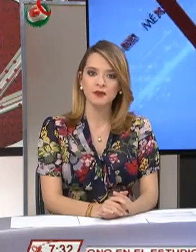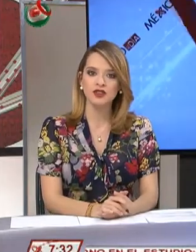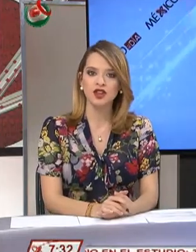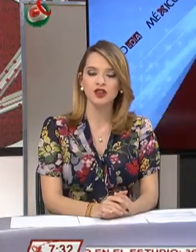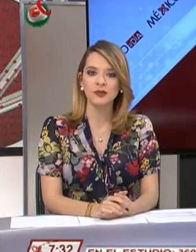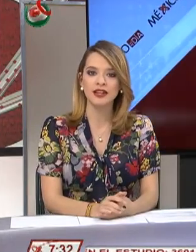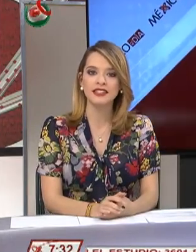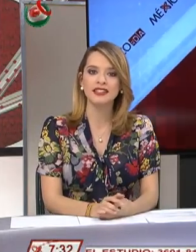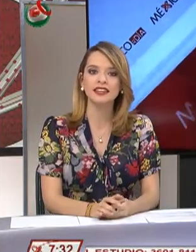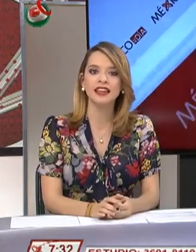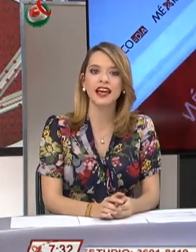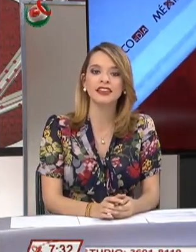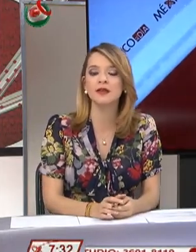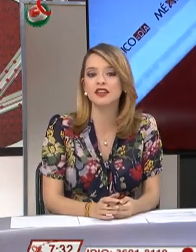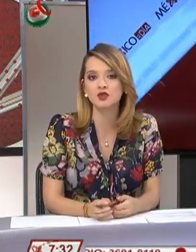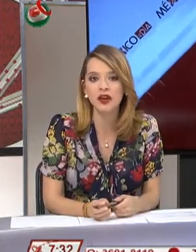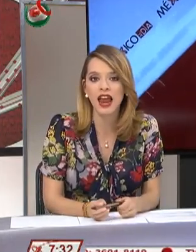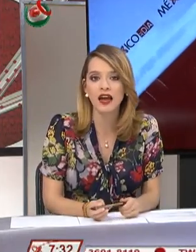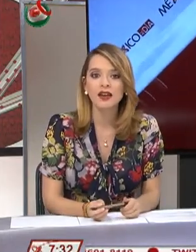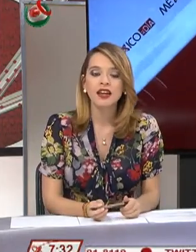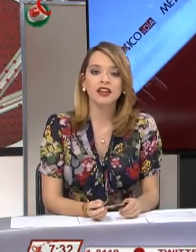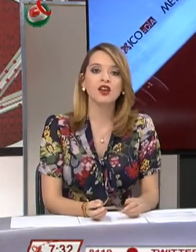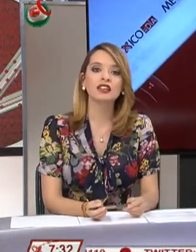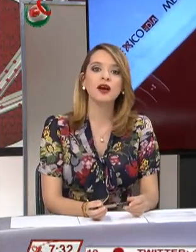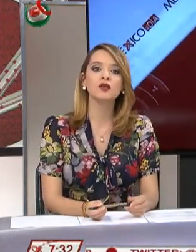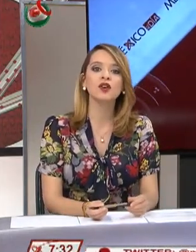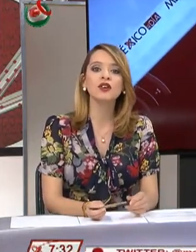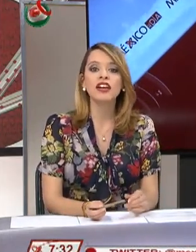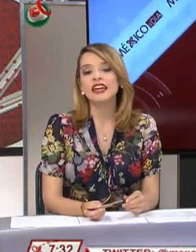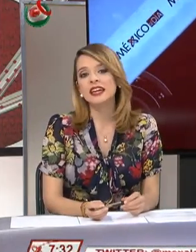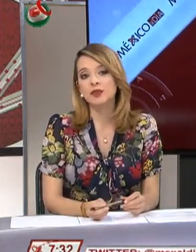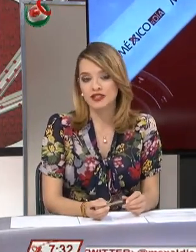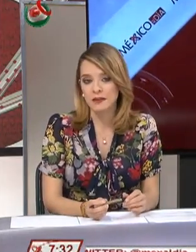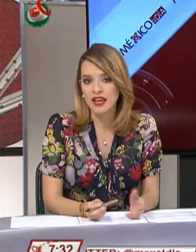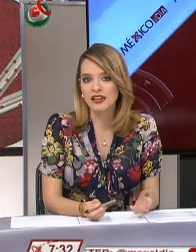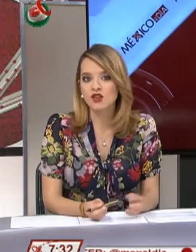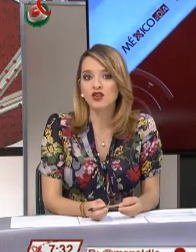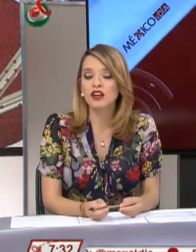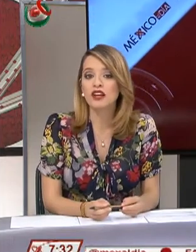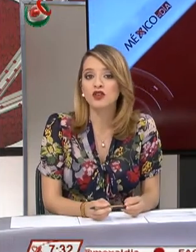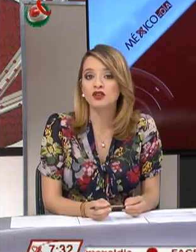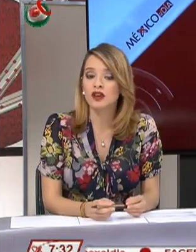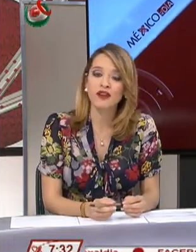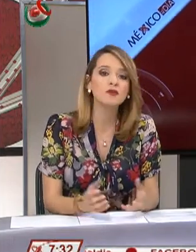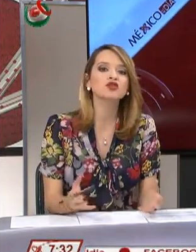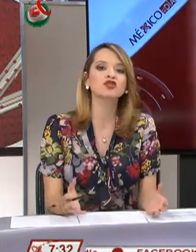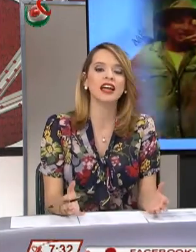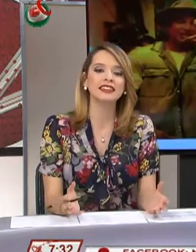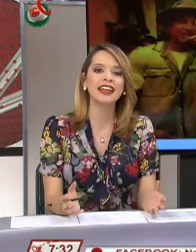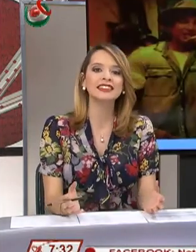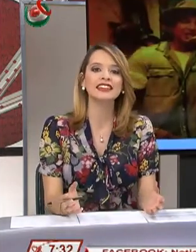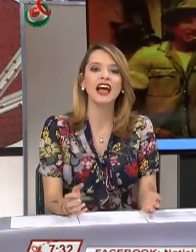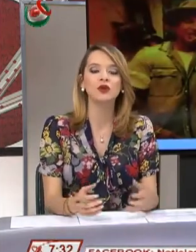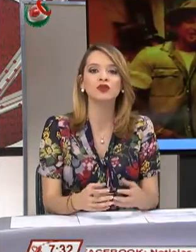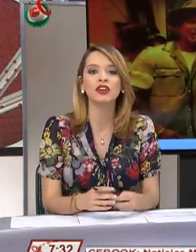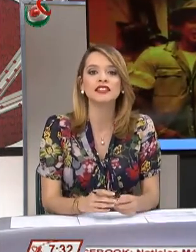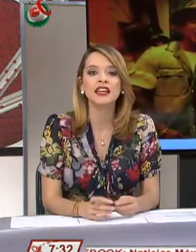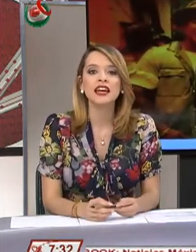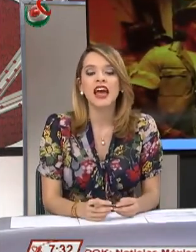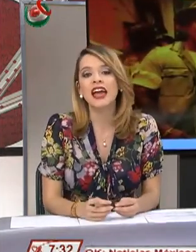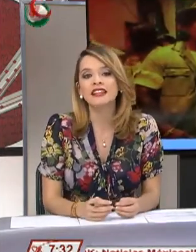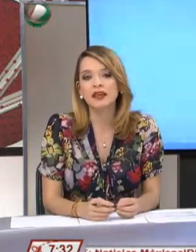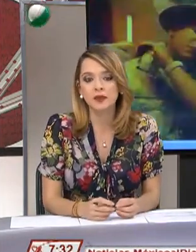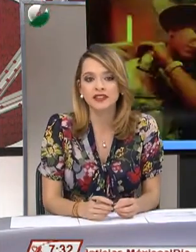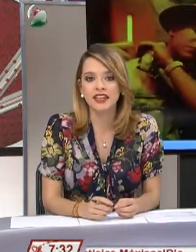nada más y nada menos que con el presidente de Venezuela, Nicolás Maduro, y pues también con los famosos cantantes,